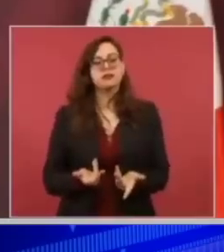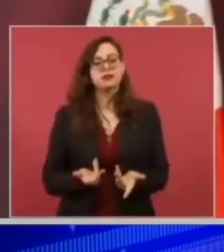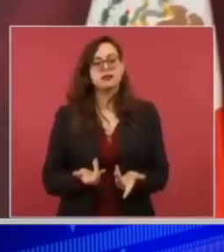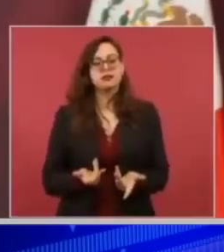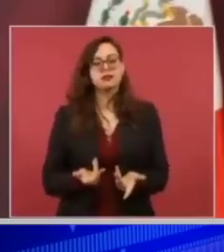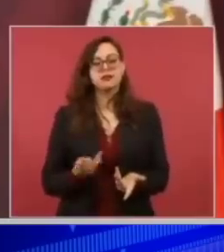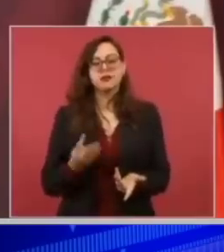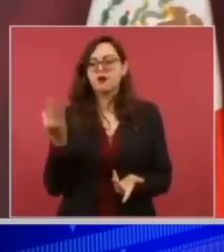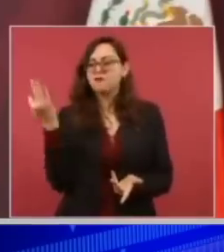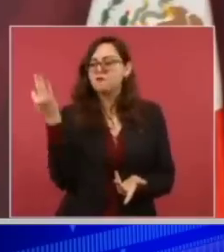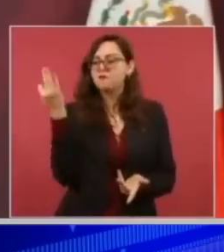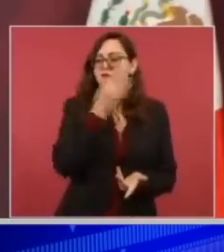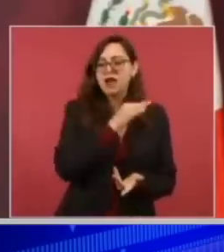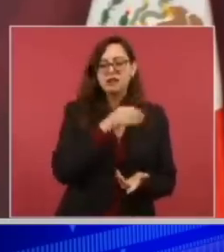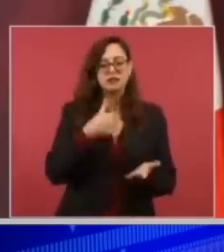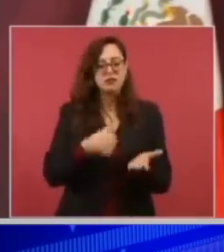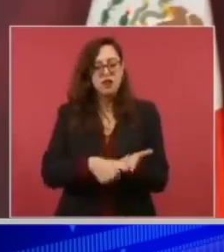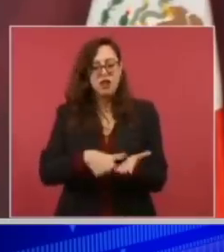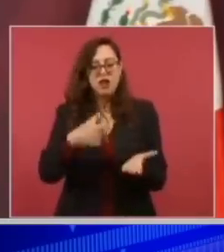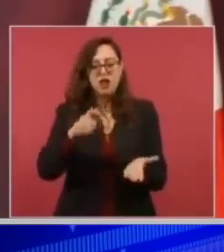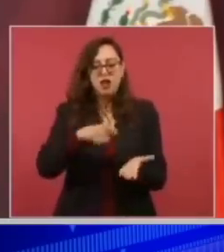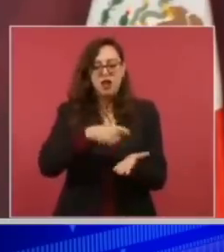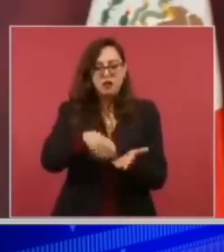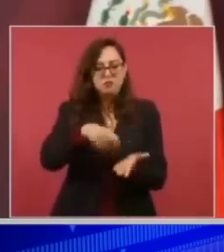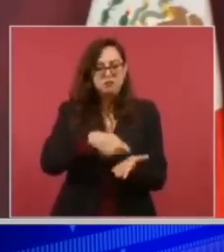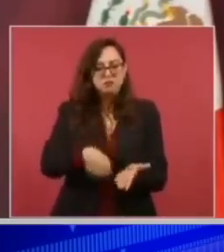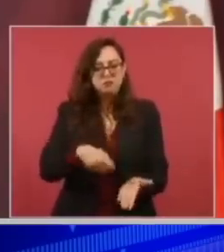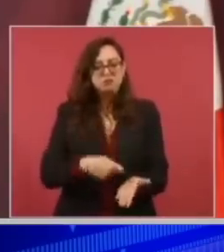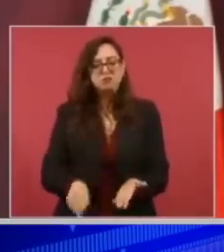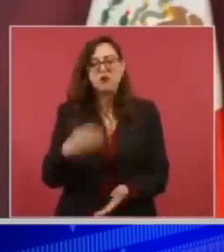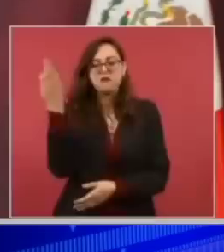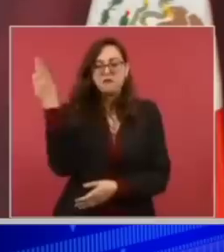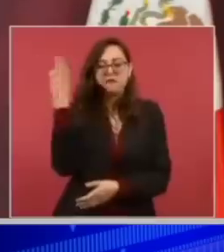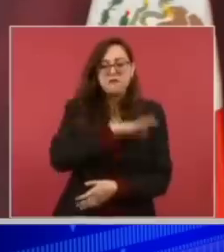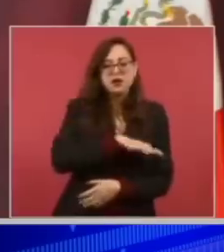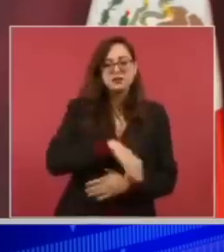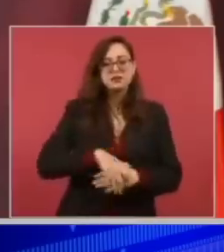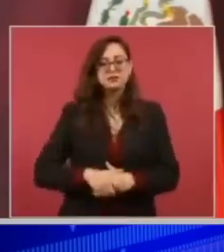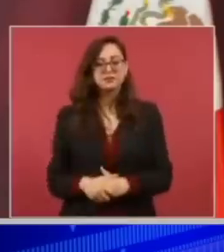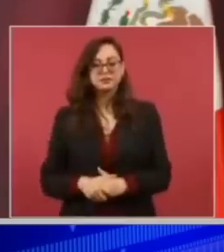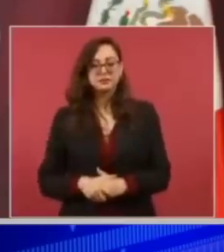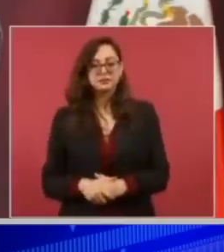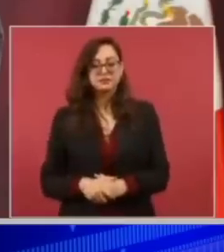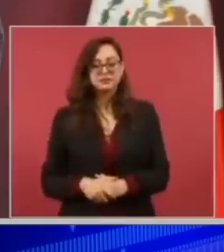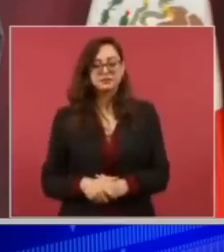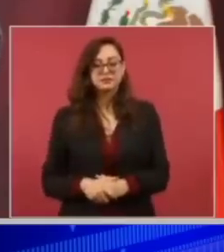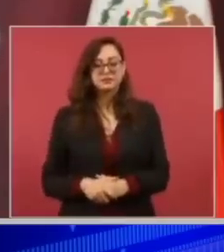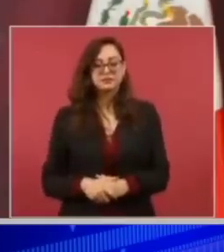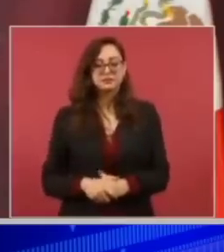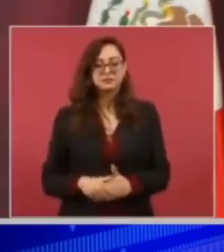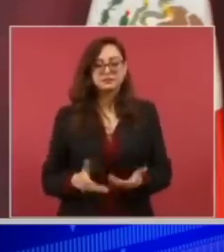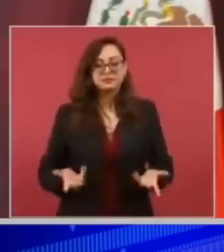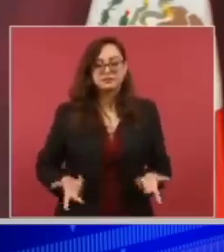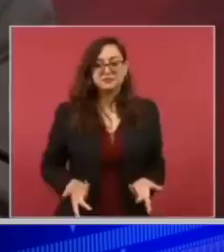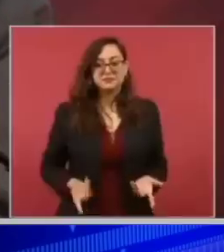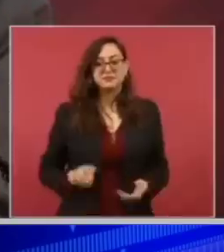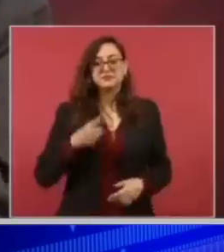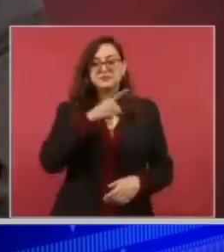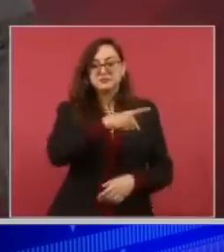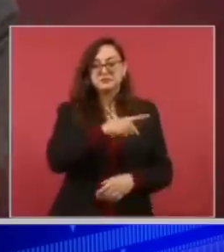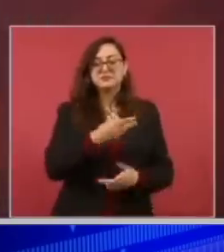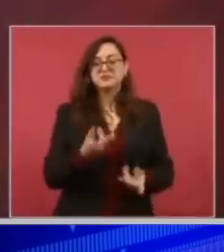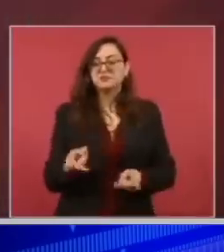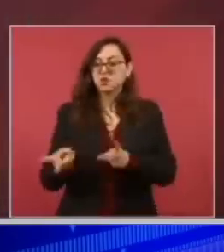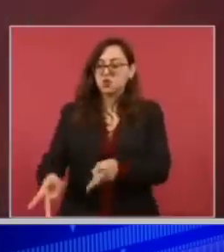y la falsificación de actas no son las autoridades electorales las que se